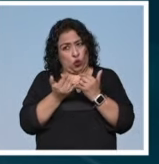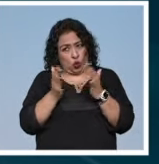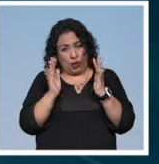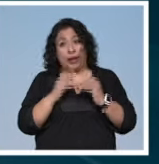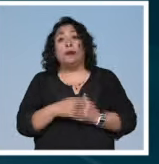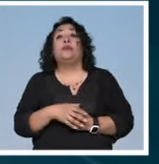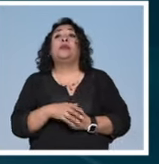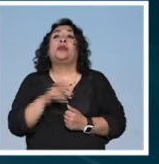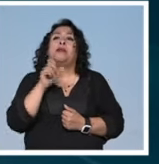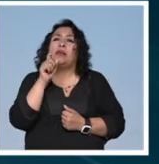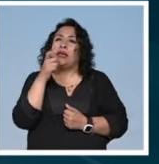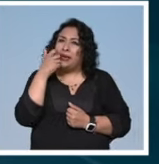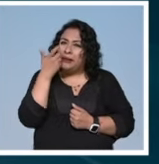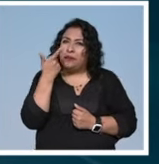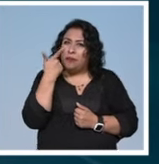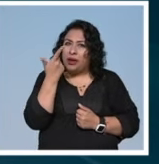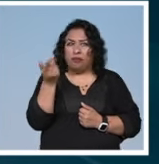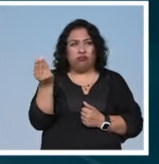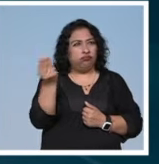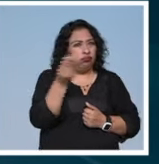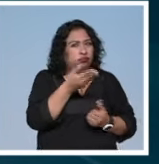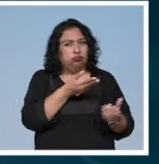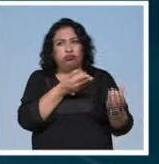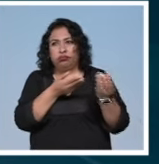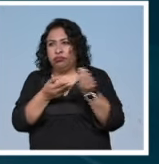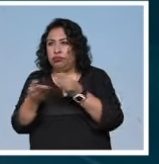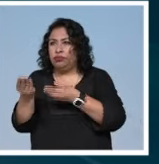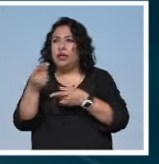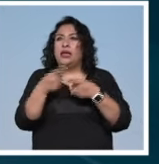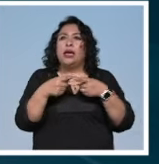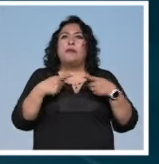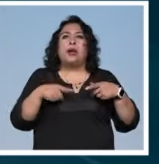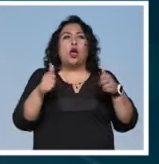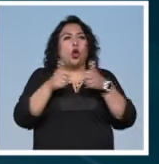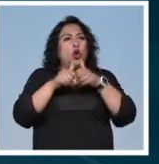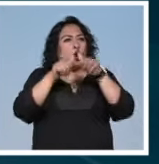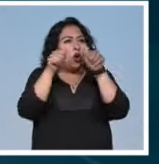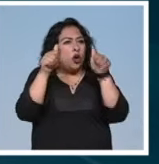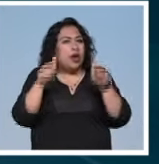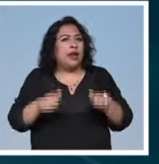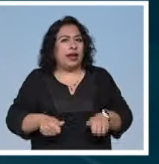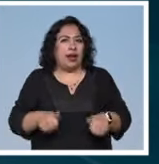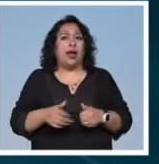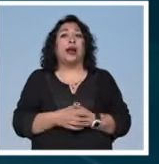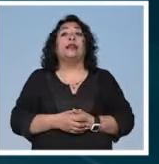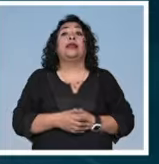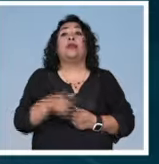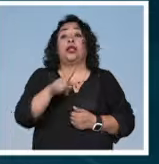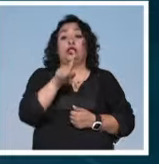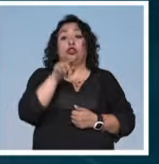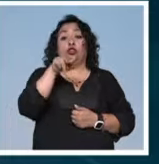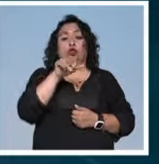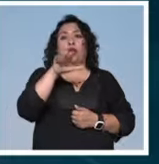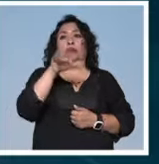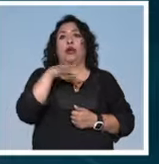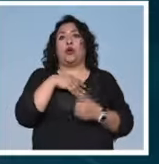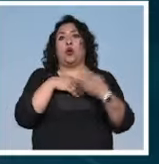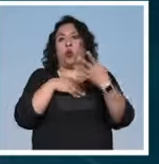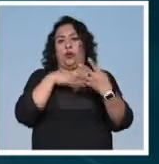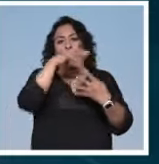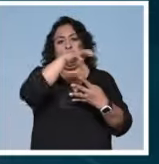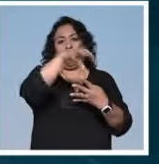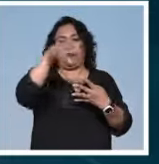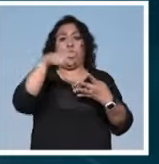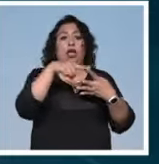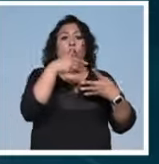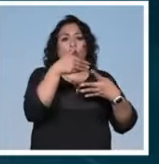como sublimar este intercambio del público con la obra. Sonamaco se divide en cuatro secciones: